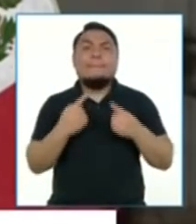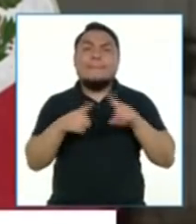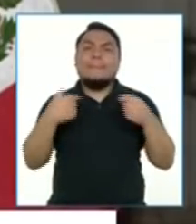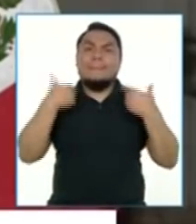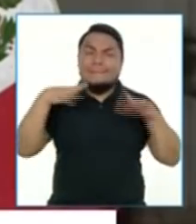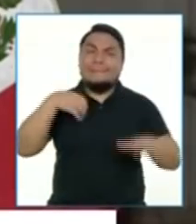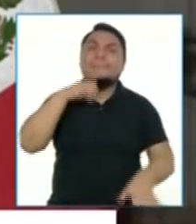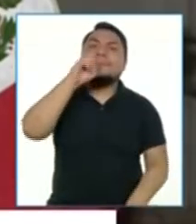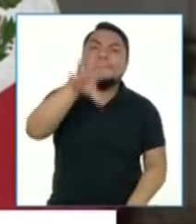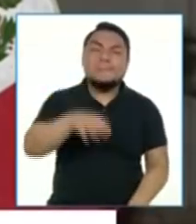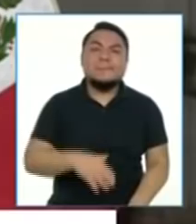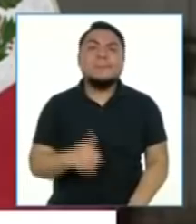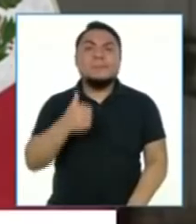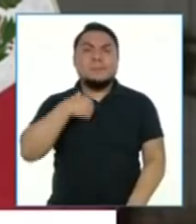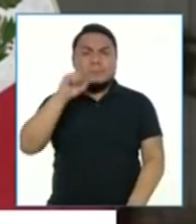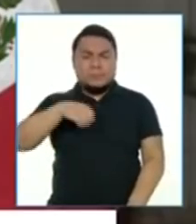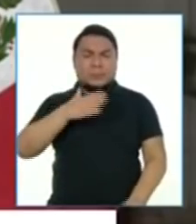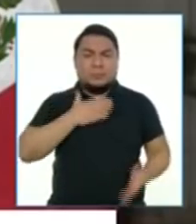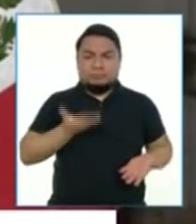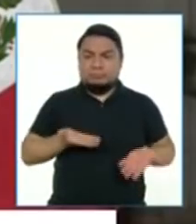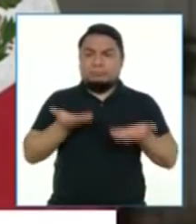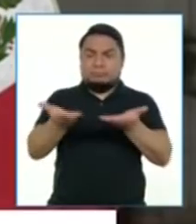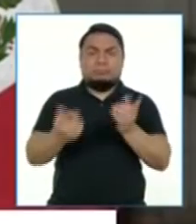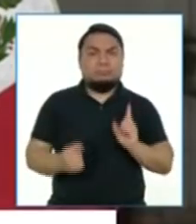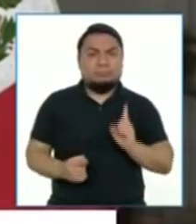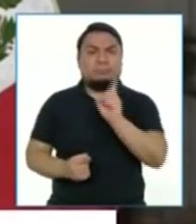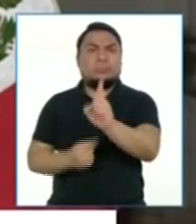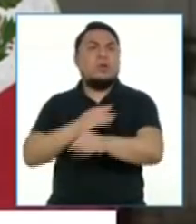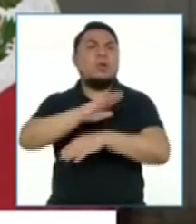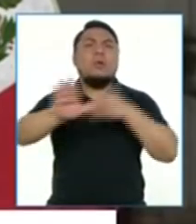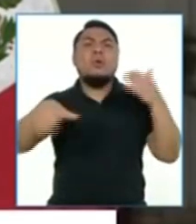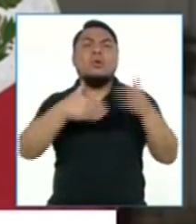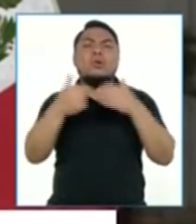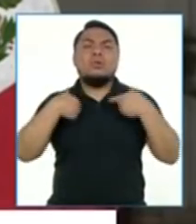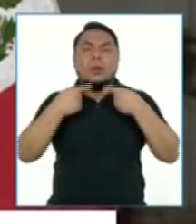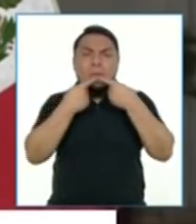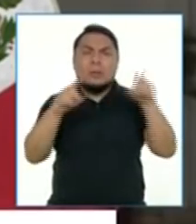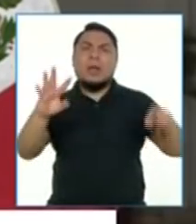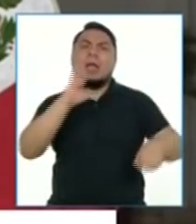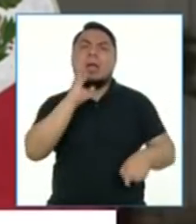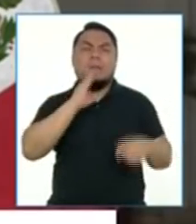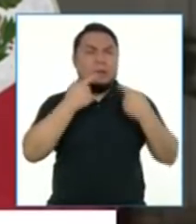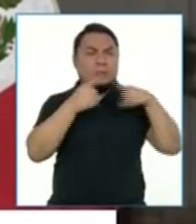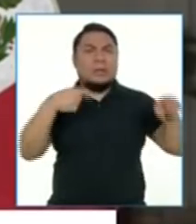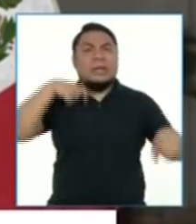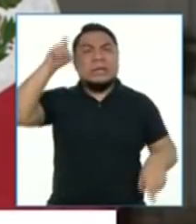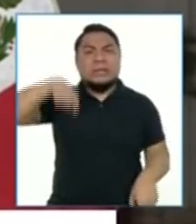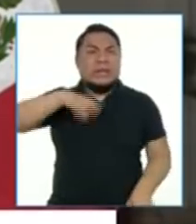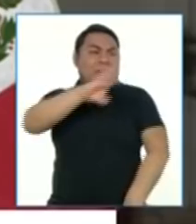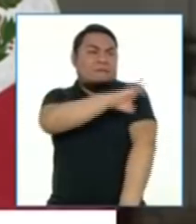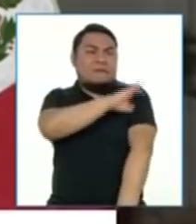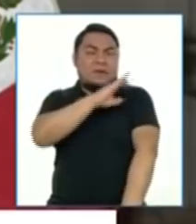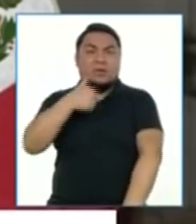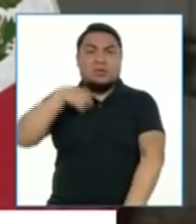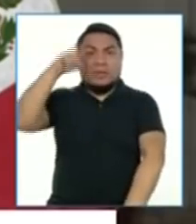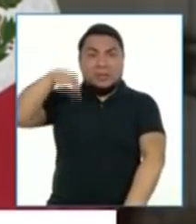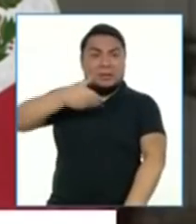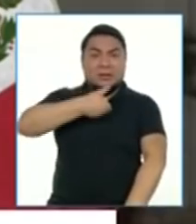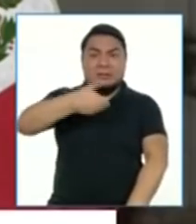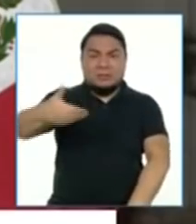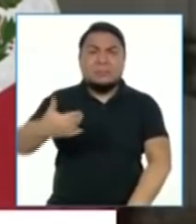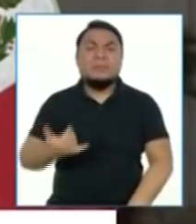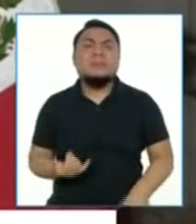atrás sin embargo no ha no es específico otra vez así como tampoco fue específico el ´premier´ martos cuando dijo que habían